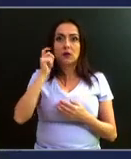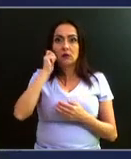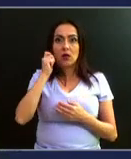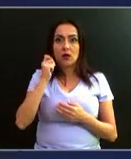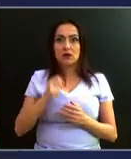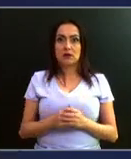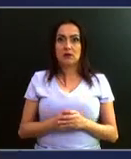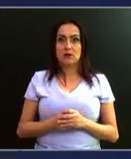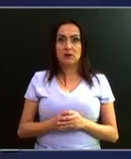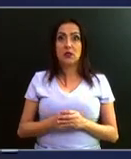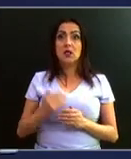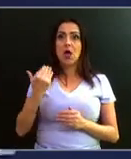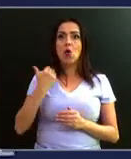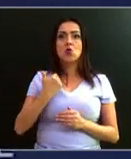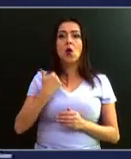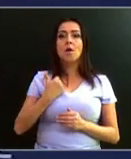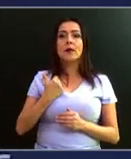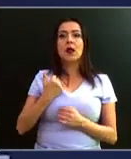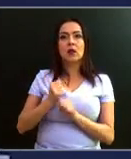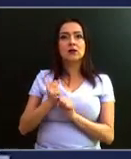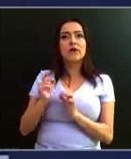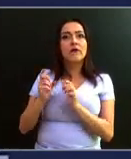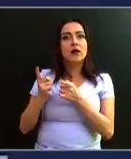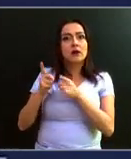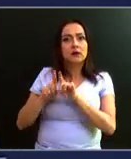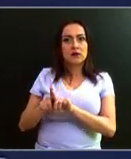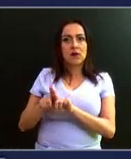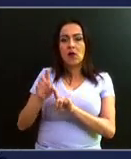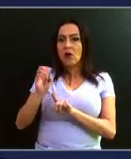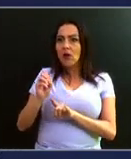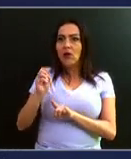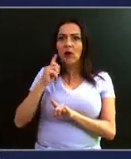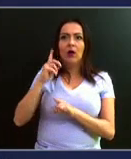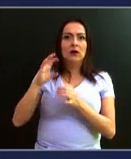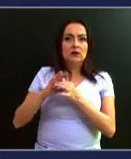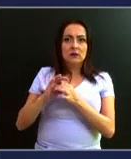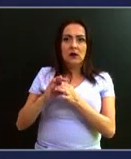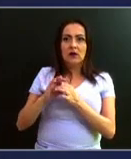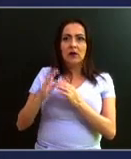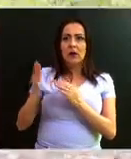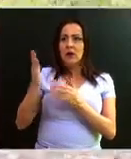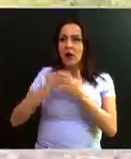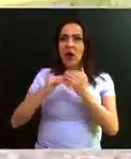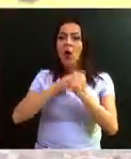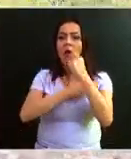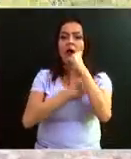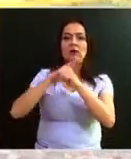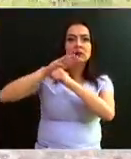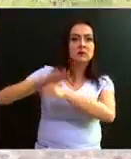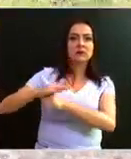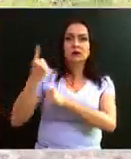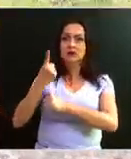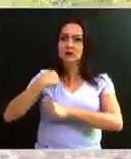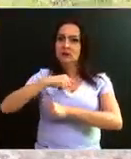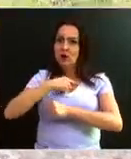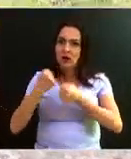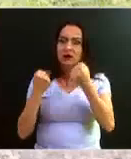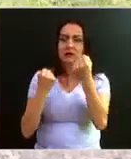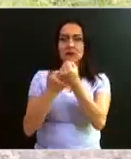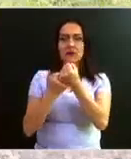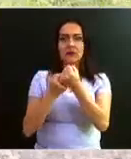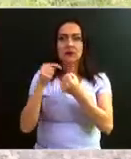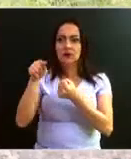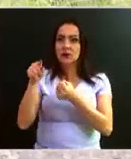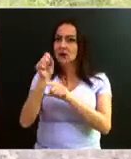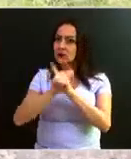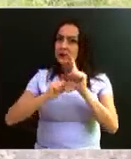cargo de un hombre que tenga una relación sentimental o una relación asimétrica de poder, pues mantenemos siempre nuestra convicción de que